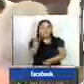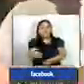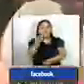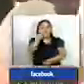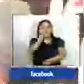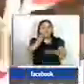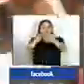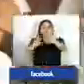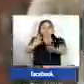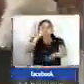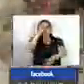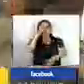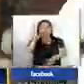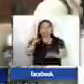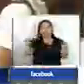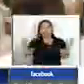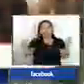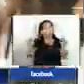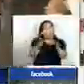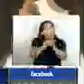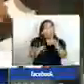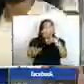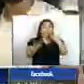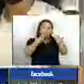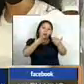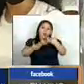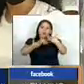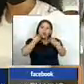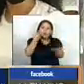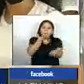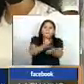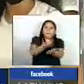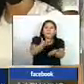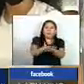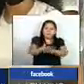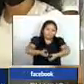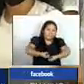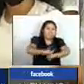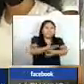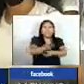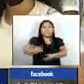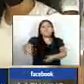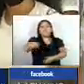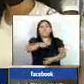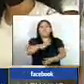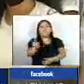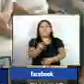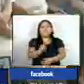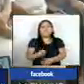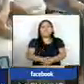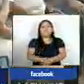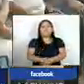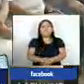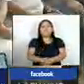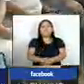febrero. Durante el evento, el candidato dio a conocer algunas de sus propuestas y mandó un mensaje a sus adversarios.